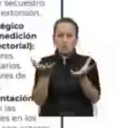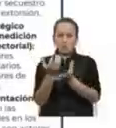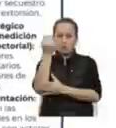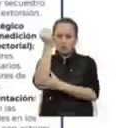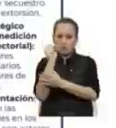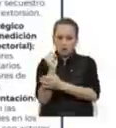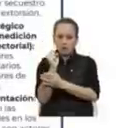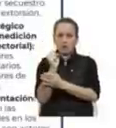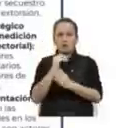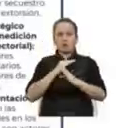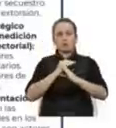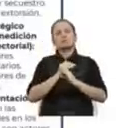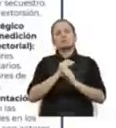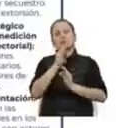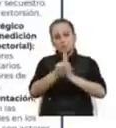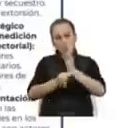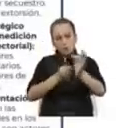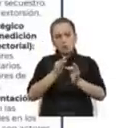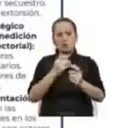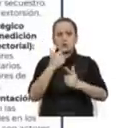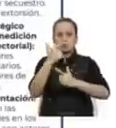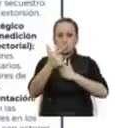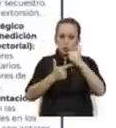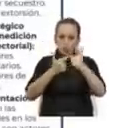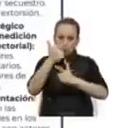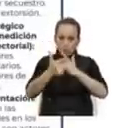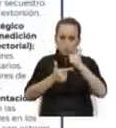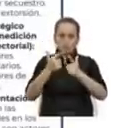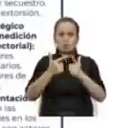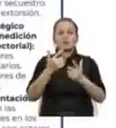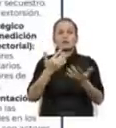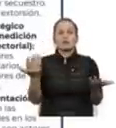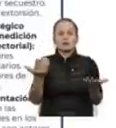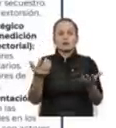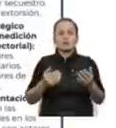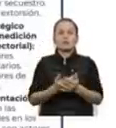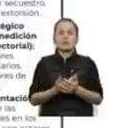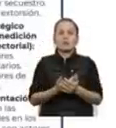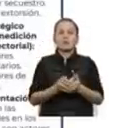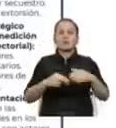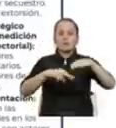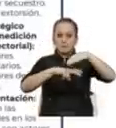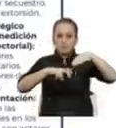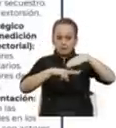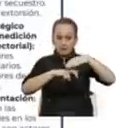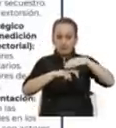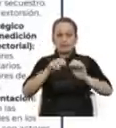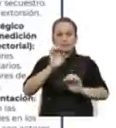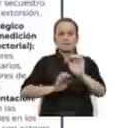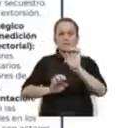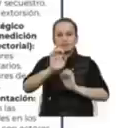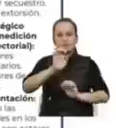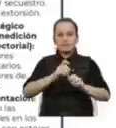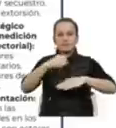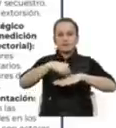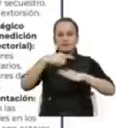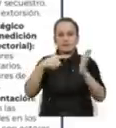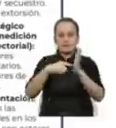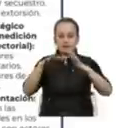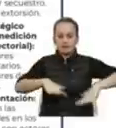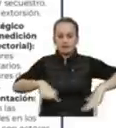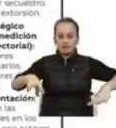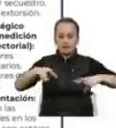ambiente, estrategia para la lucha contra la explotación ilícita de yacimientos mineros, estrategia de defensa integral del